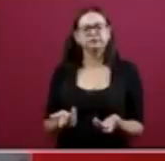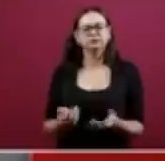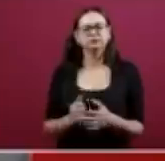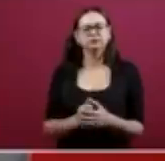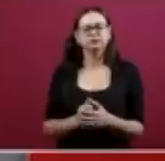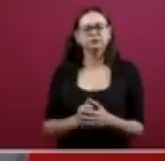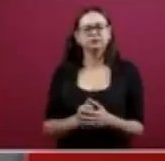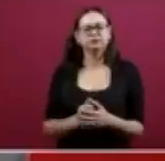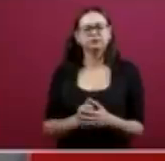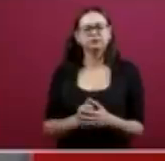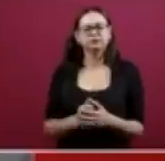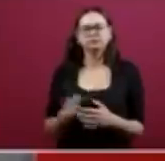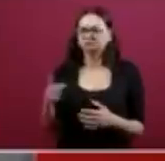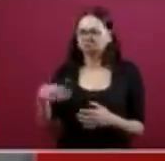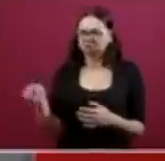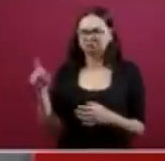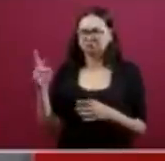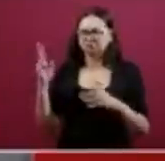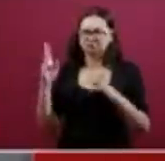con chef,